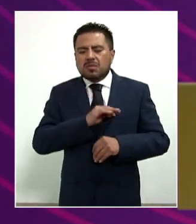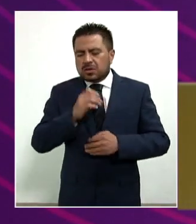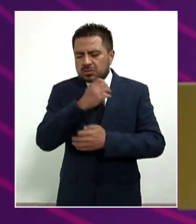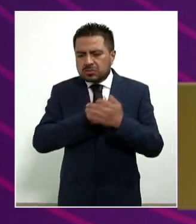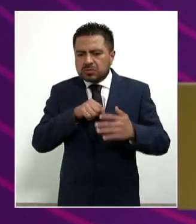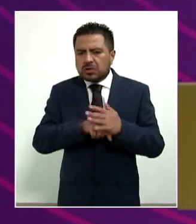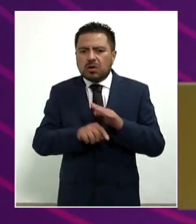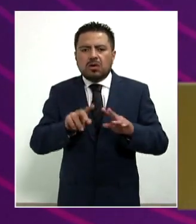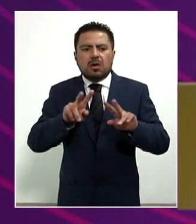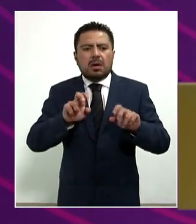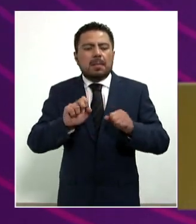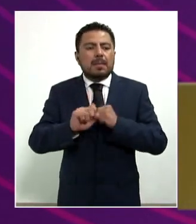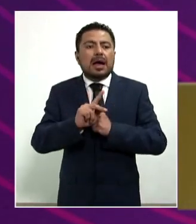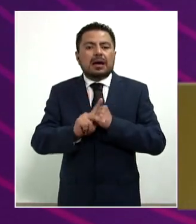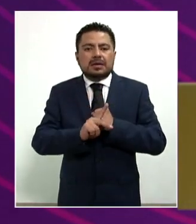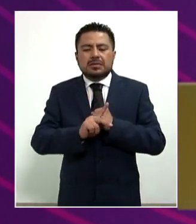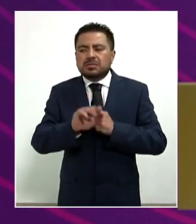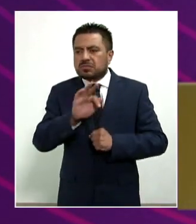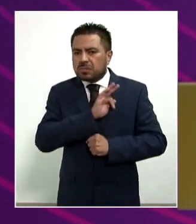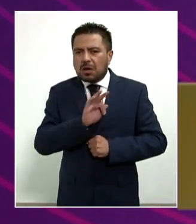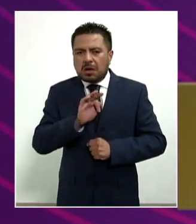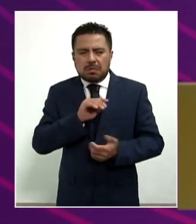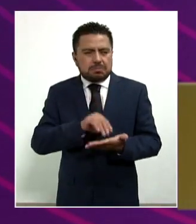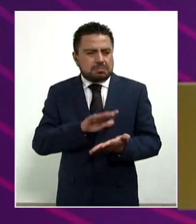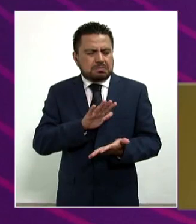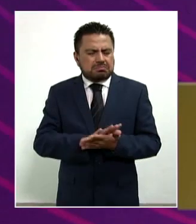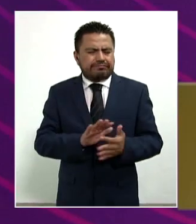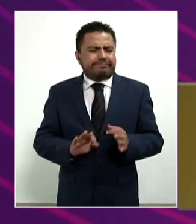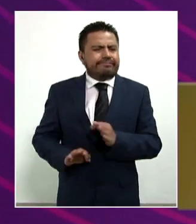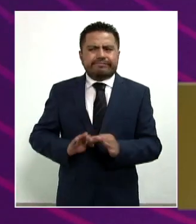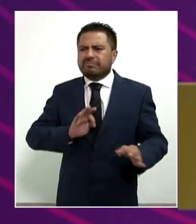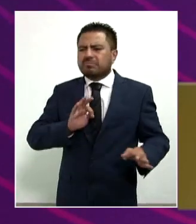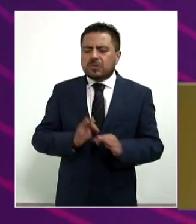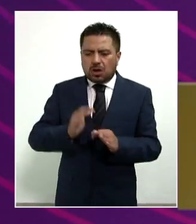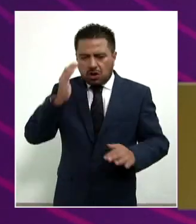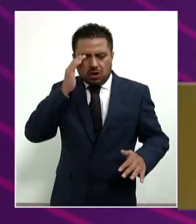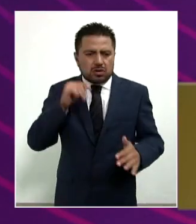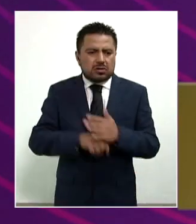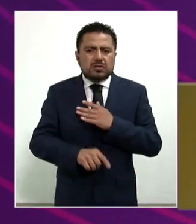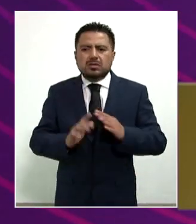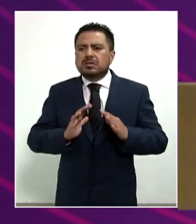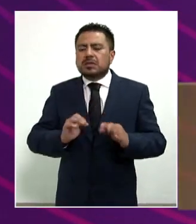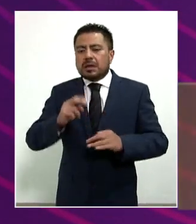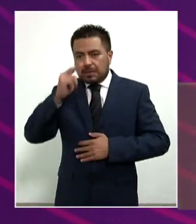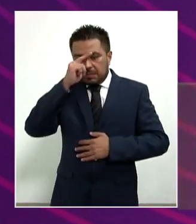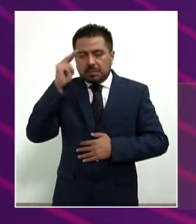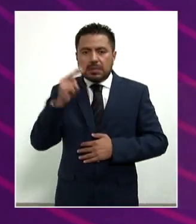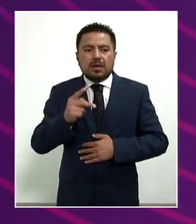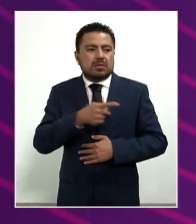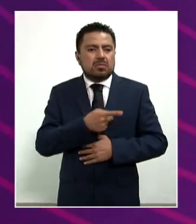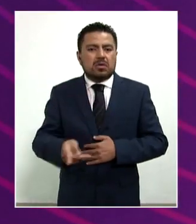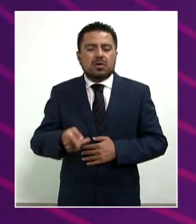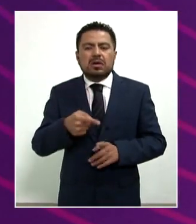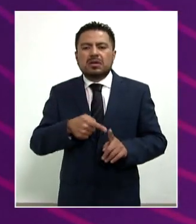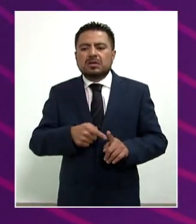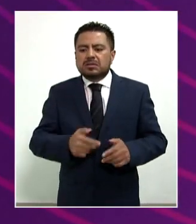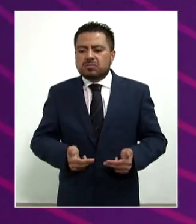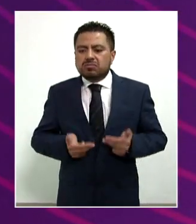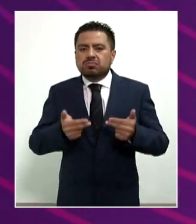estudios que hay sobre nuestro país, y te podemos afirmar con plena conocimiento de causa que en México la pobreza se